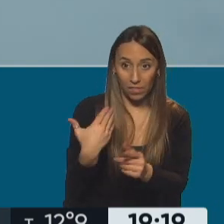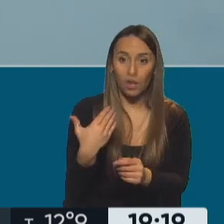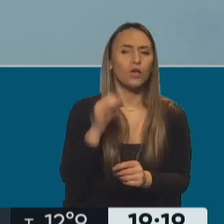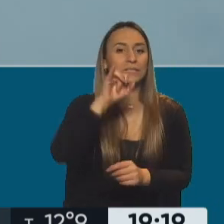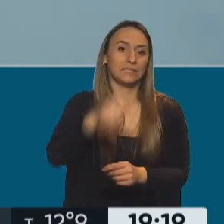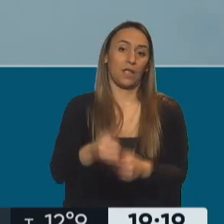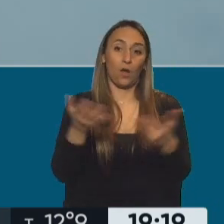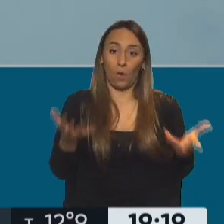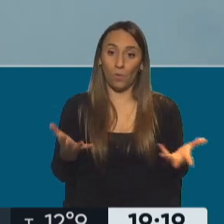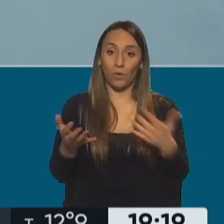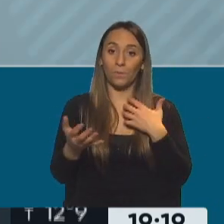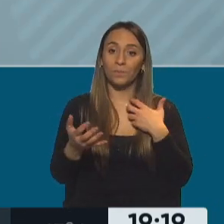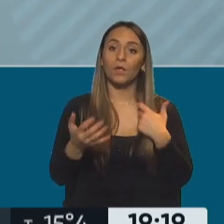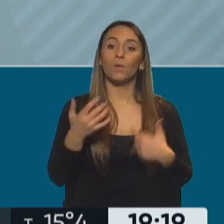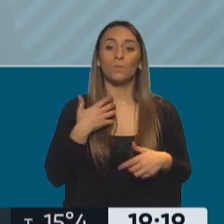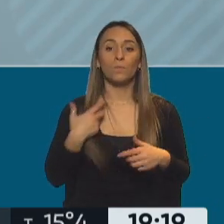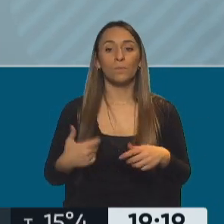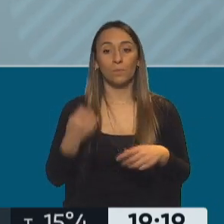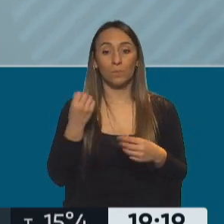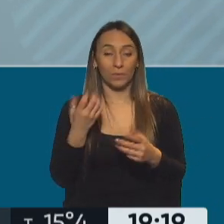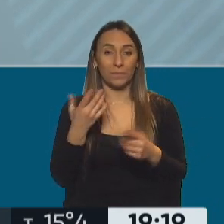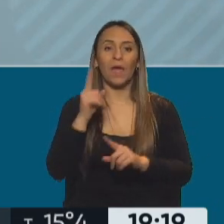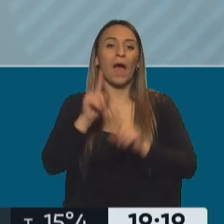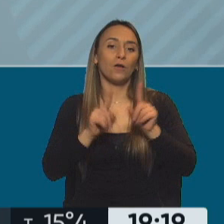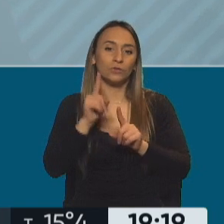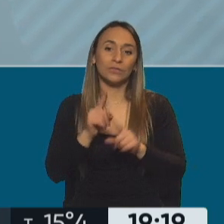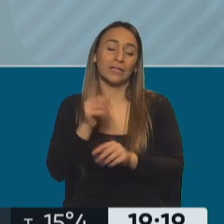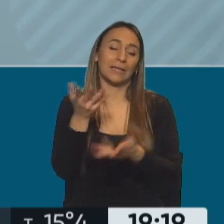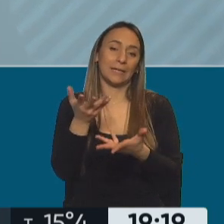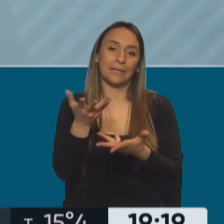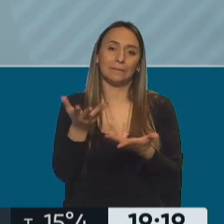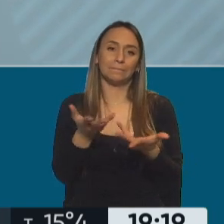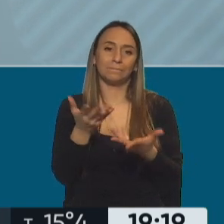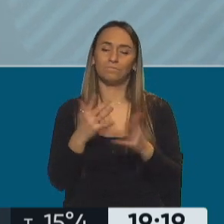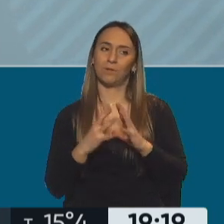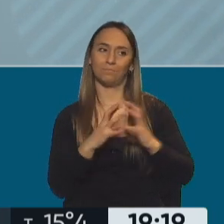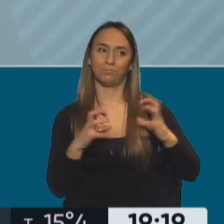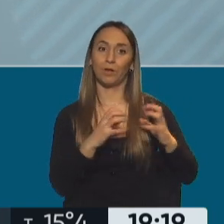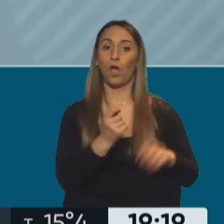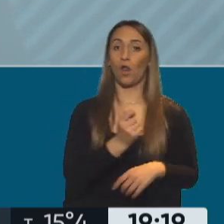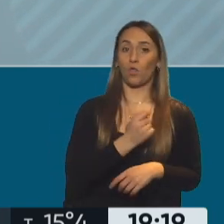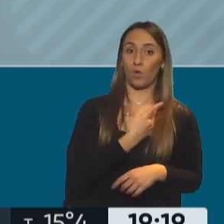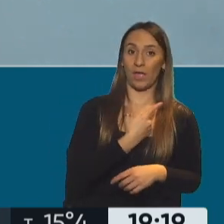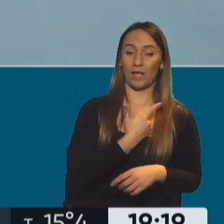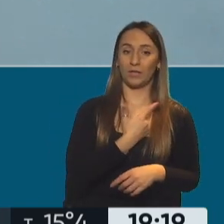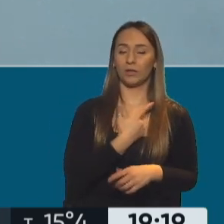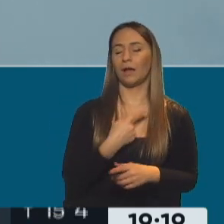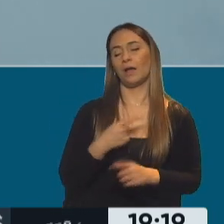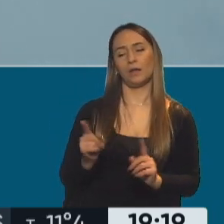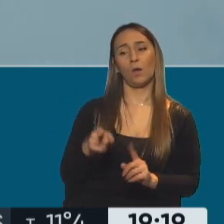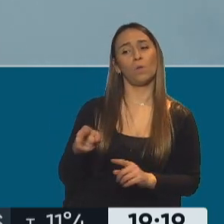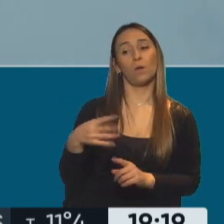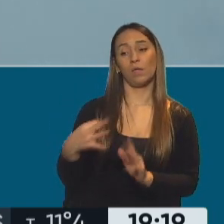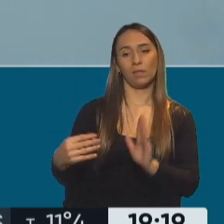porque ahí se generaba, sobre todo quienes alquilan bajo la informalidad, cierta tensión con el propietario, porque por ahí el propietario te dice, no, si te